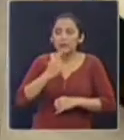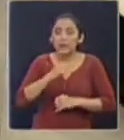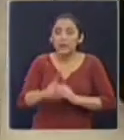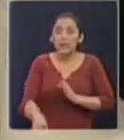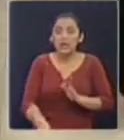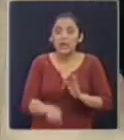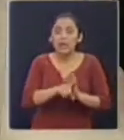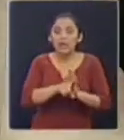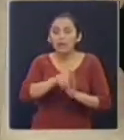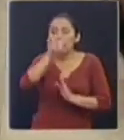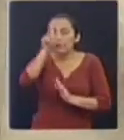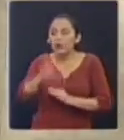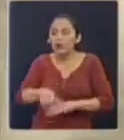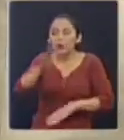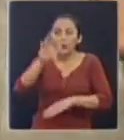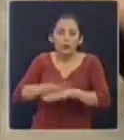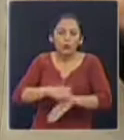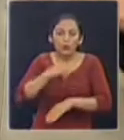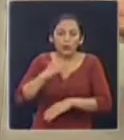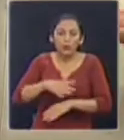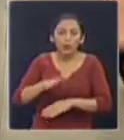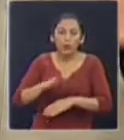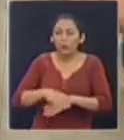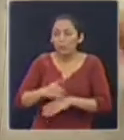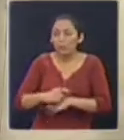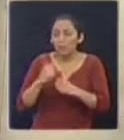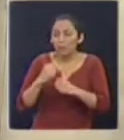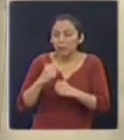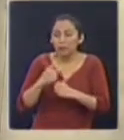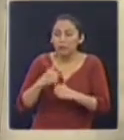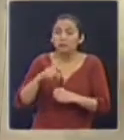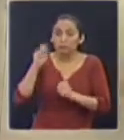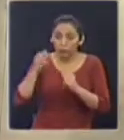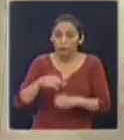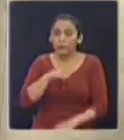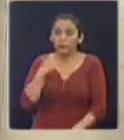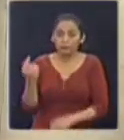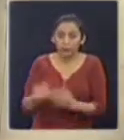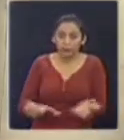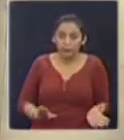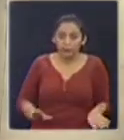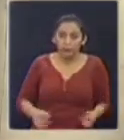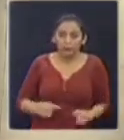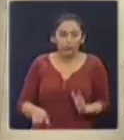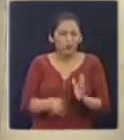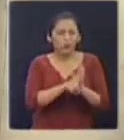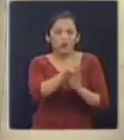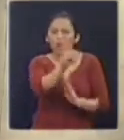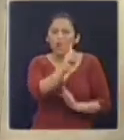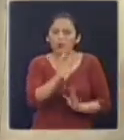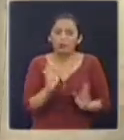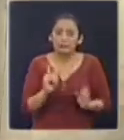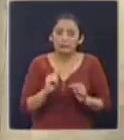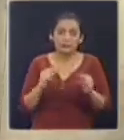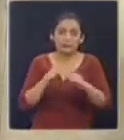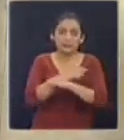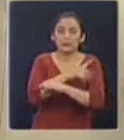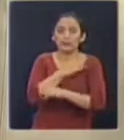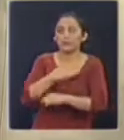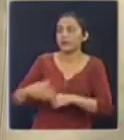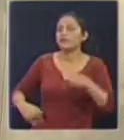alza del precio de los cilindros de gas. Y en este caso la situación es más grave todavía, es súper grave, porque estamos hablando de